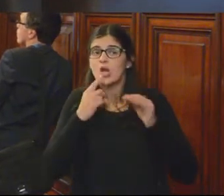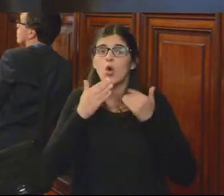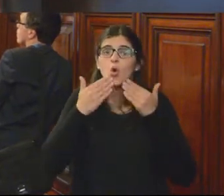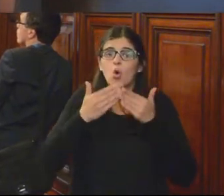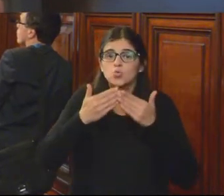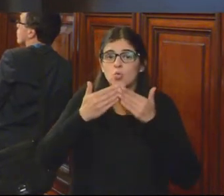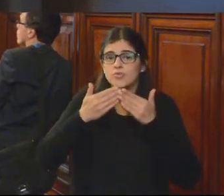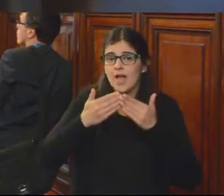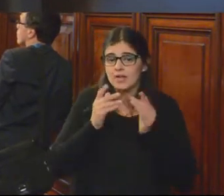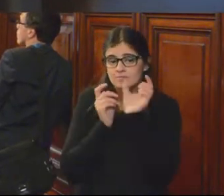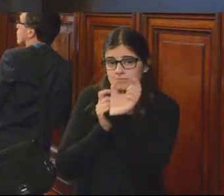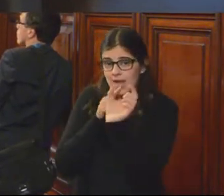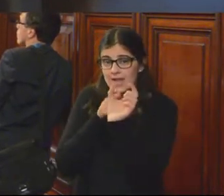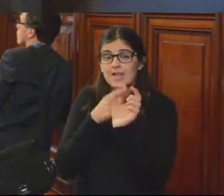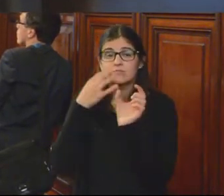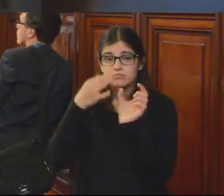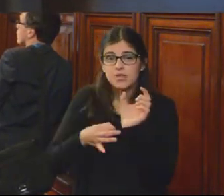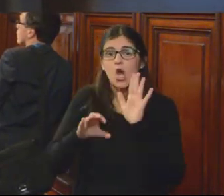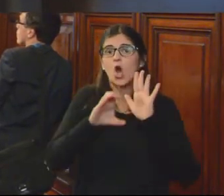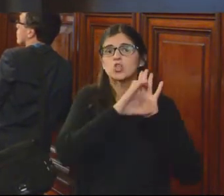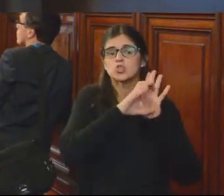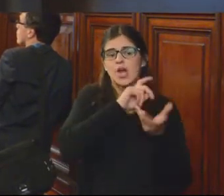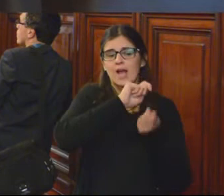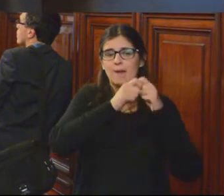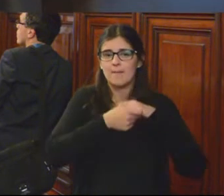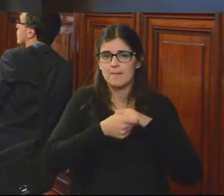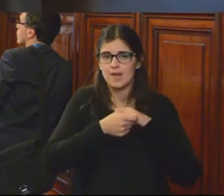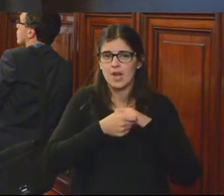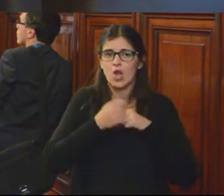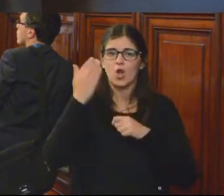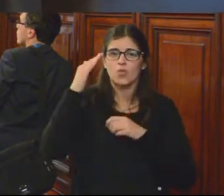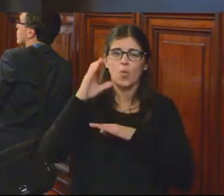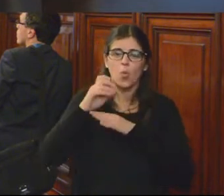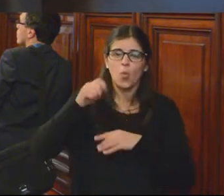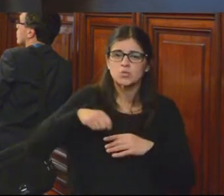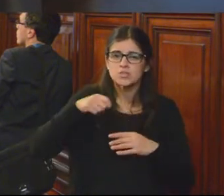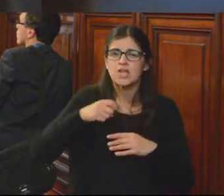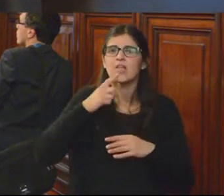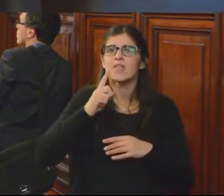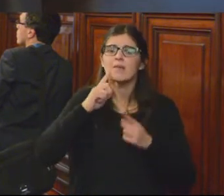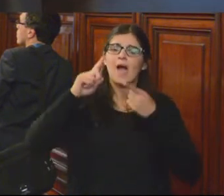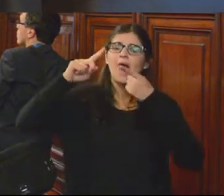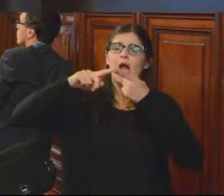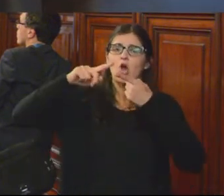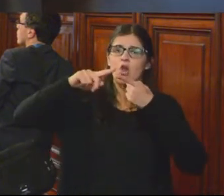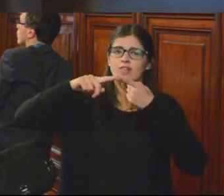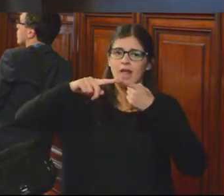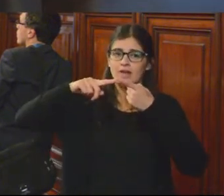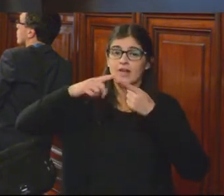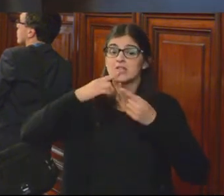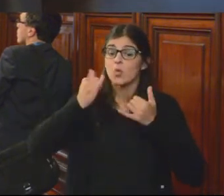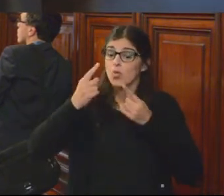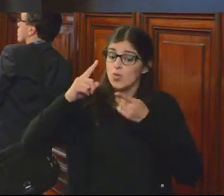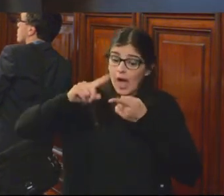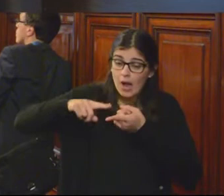está en la Constitución fue cambiada por el Tribunal Supremo de Justicia como acordar. Cuando se